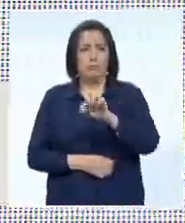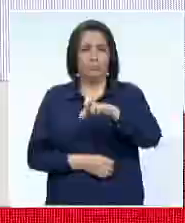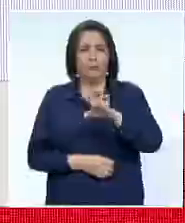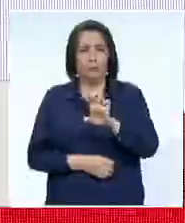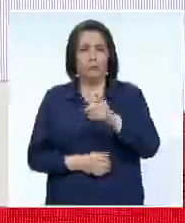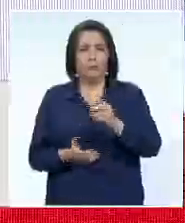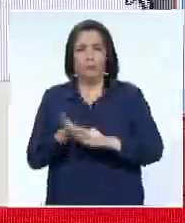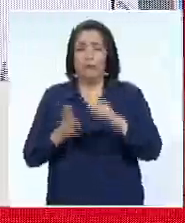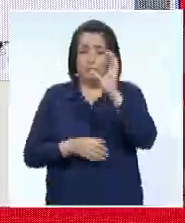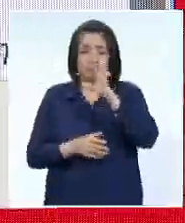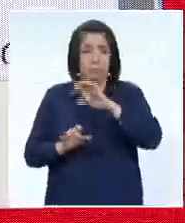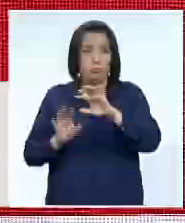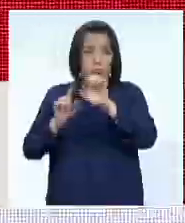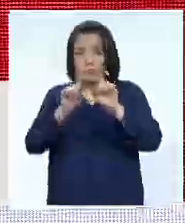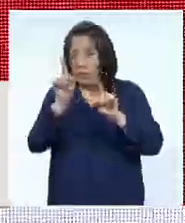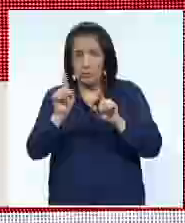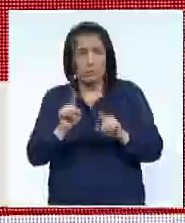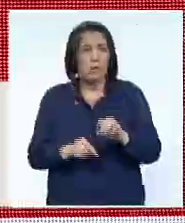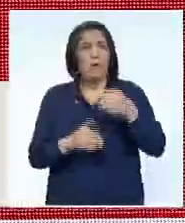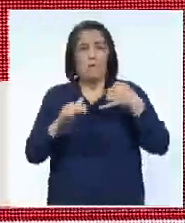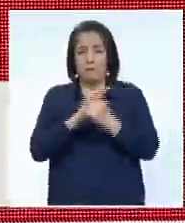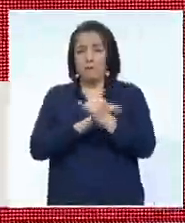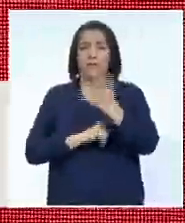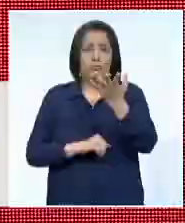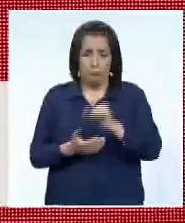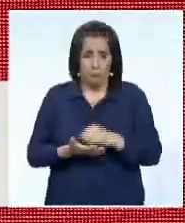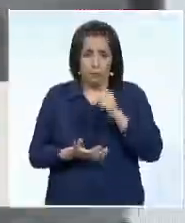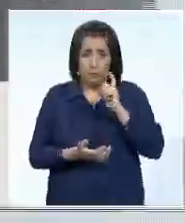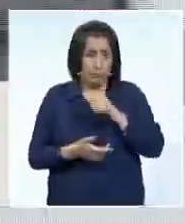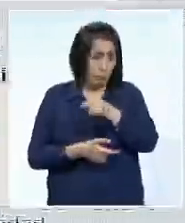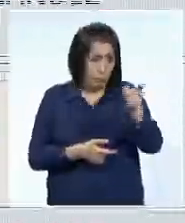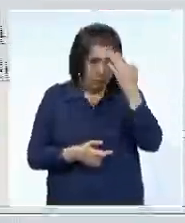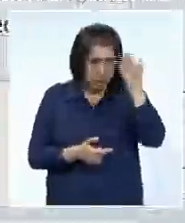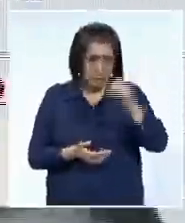www.recompensas.pe y en el buscador elija la opción violación sexual. Si sabe el paradero de